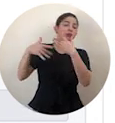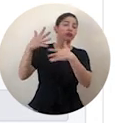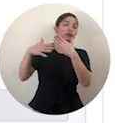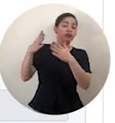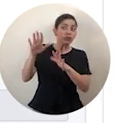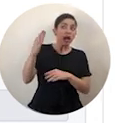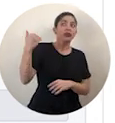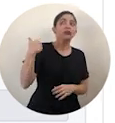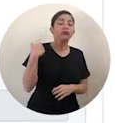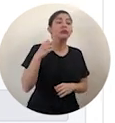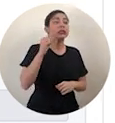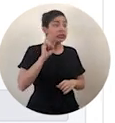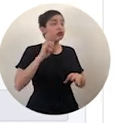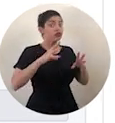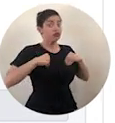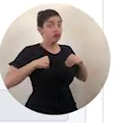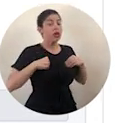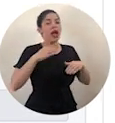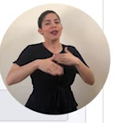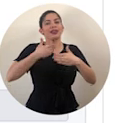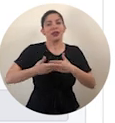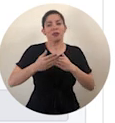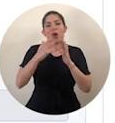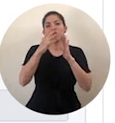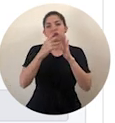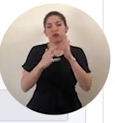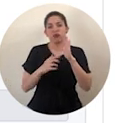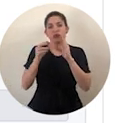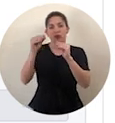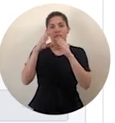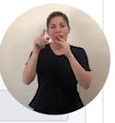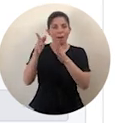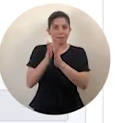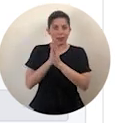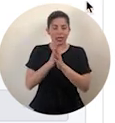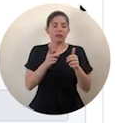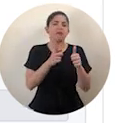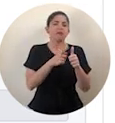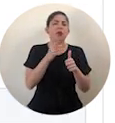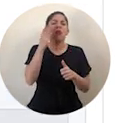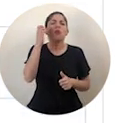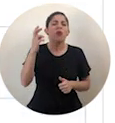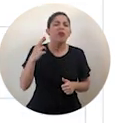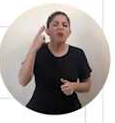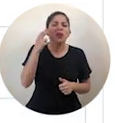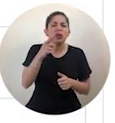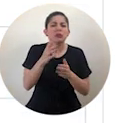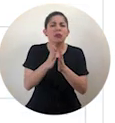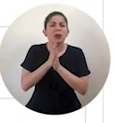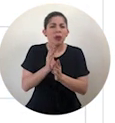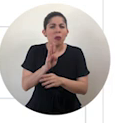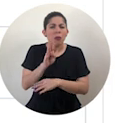ser aceptado por el sistema, deberá aportar los detalles que se solicitan, entre ellos, la condición por la que se solicita el